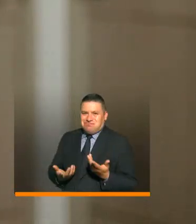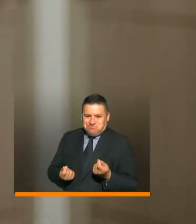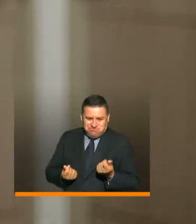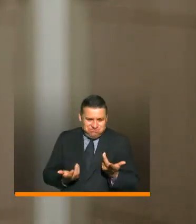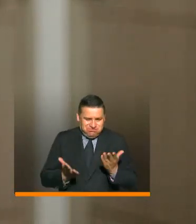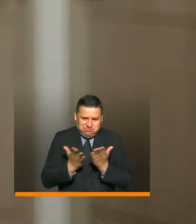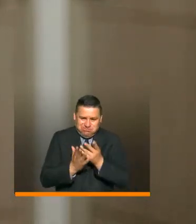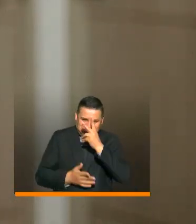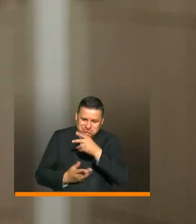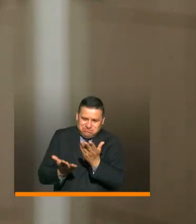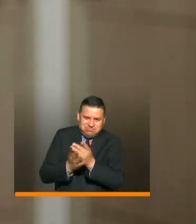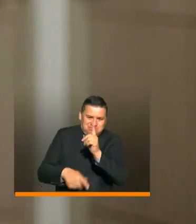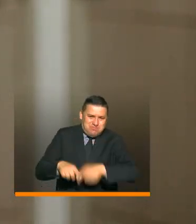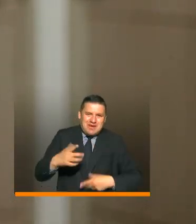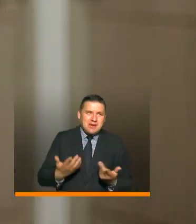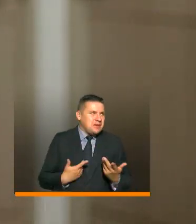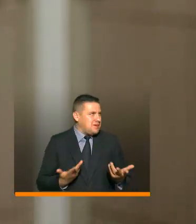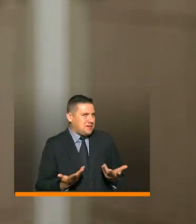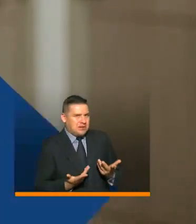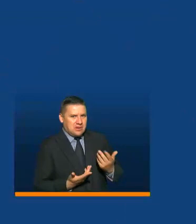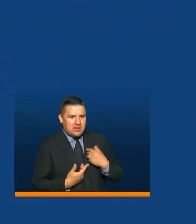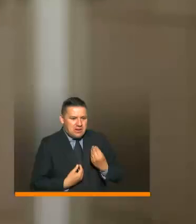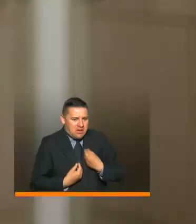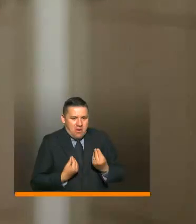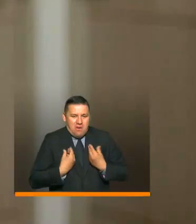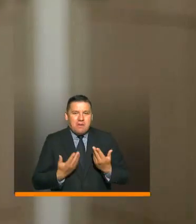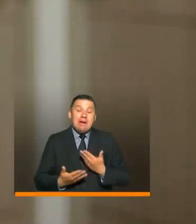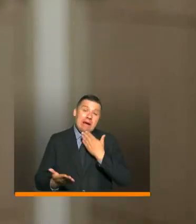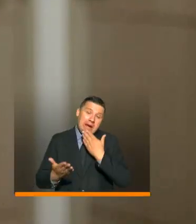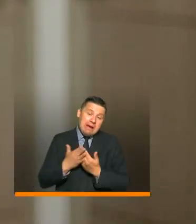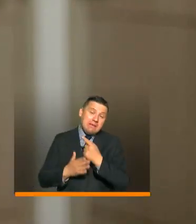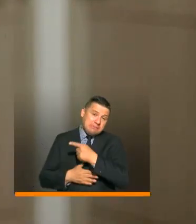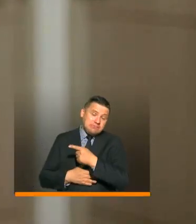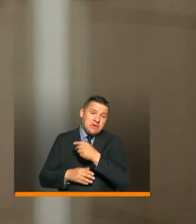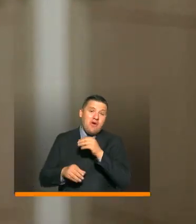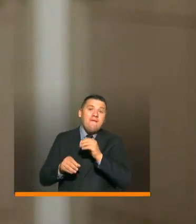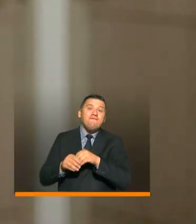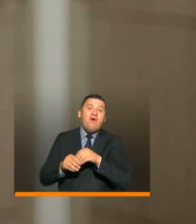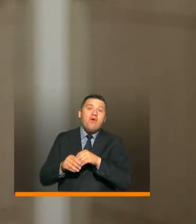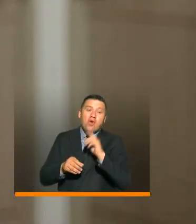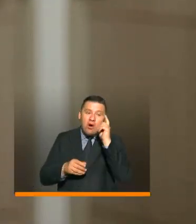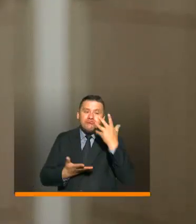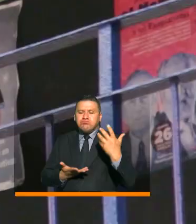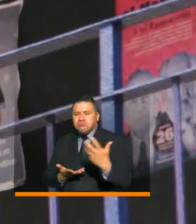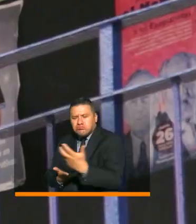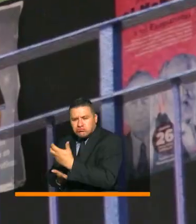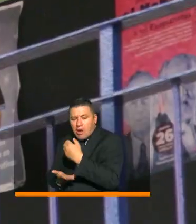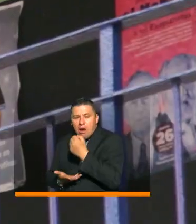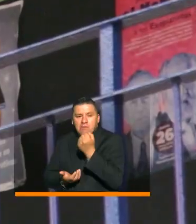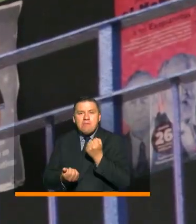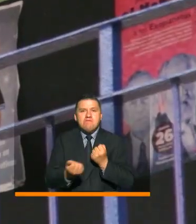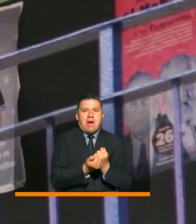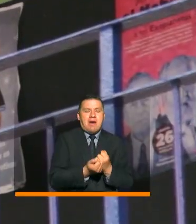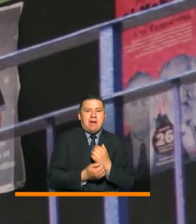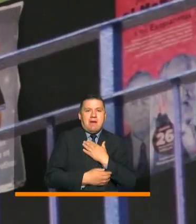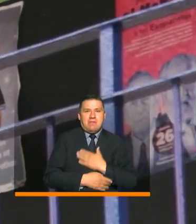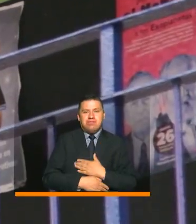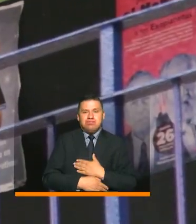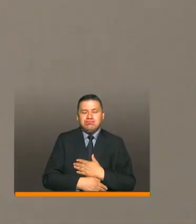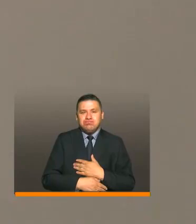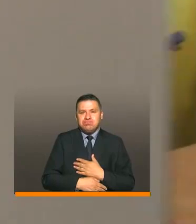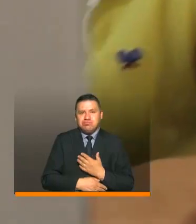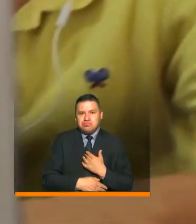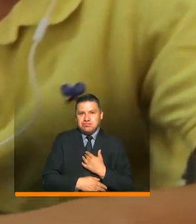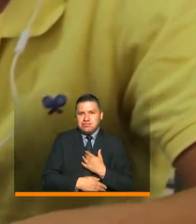sin estudiar, ya tenemos que subsistir. Gracias a este fondo pudimos aplicar para que pudiera tener